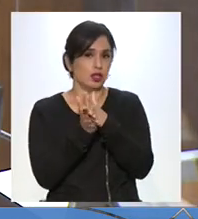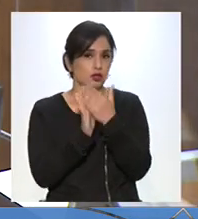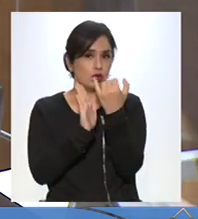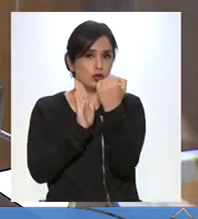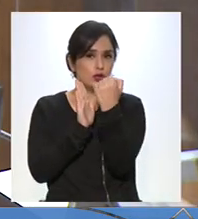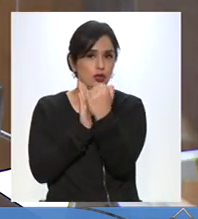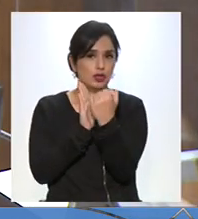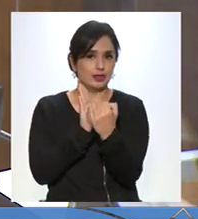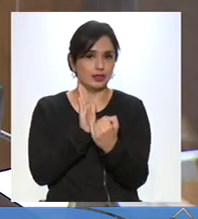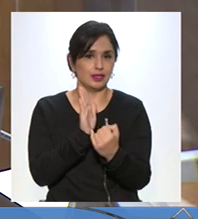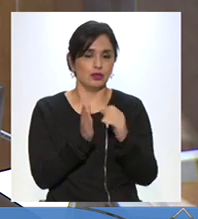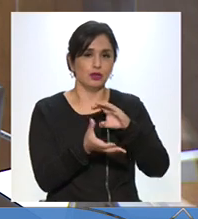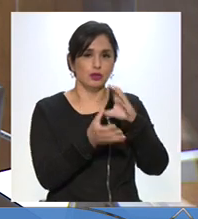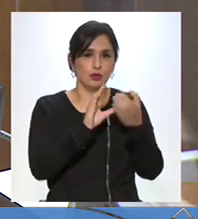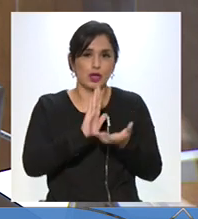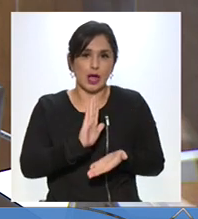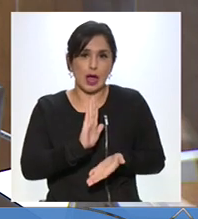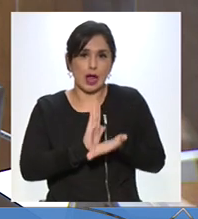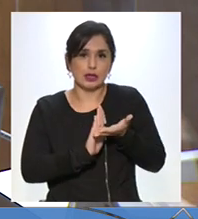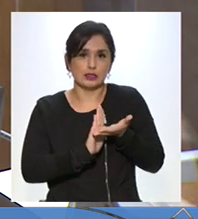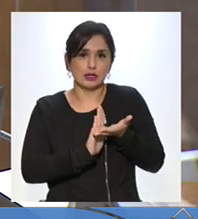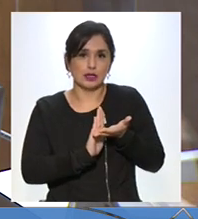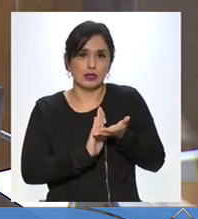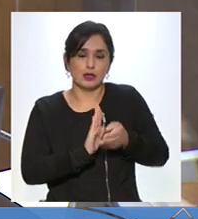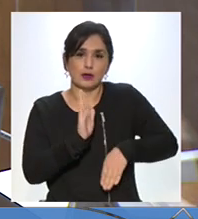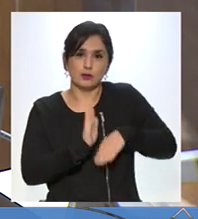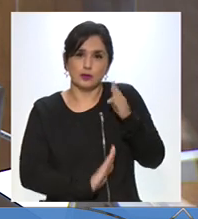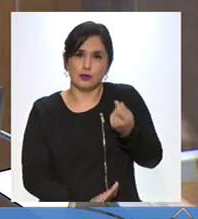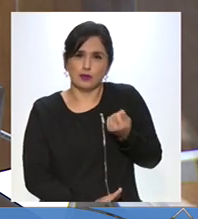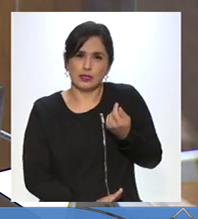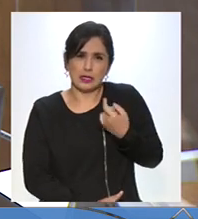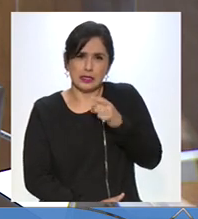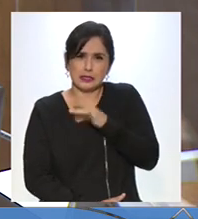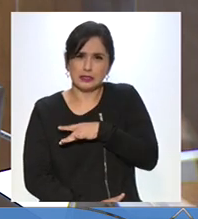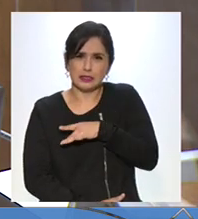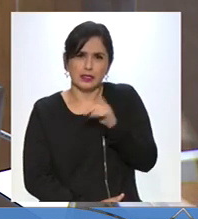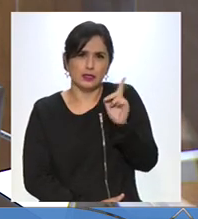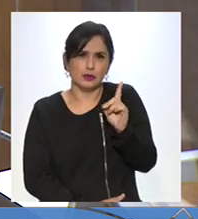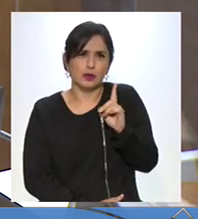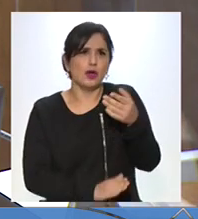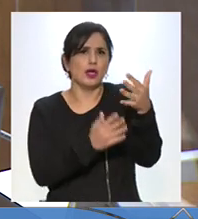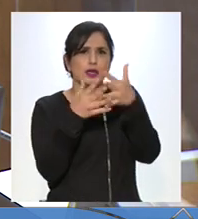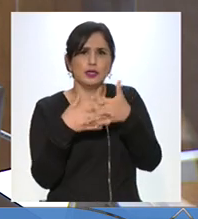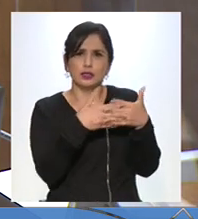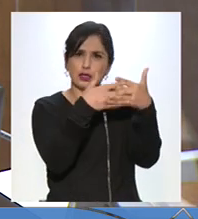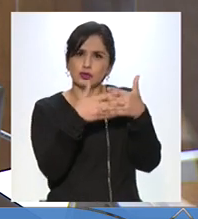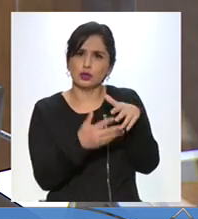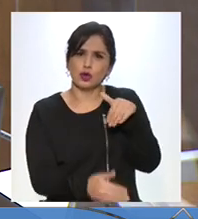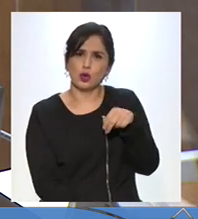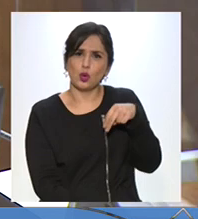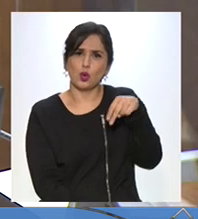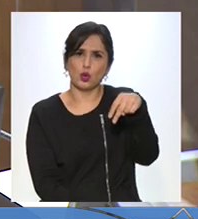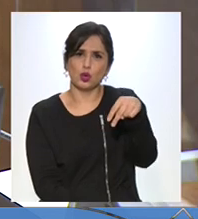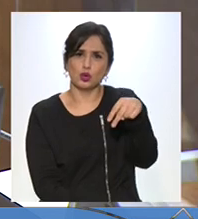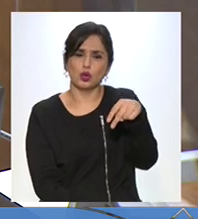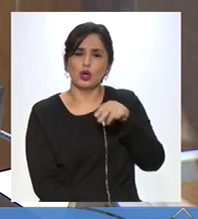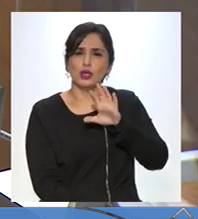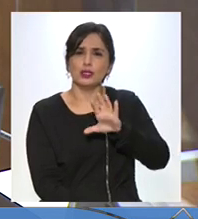mundiales indican que esta alza inflacionaria no es solo de Chile, en Estados Unidos En junio está en